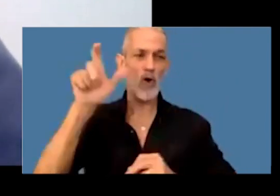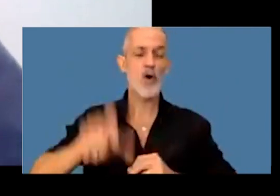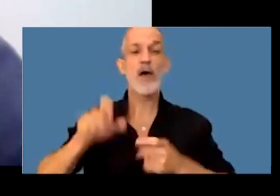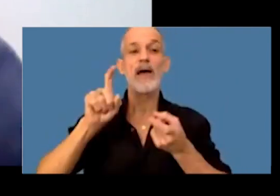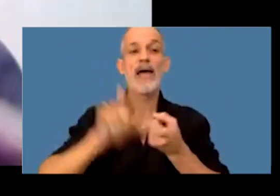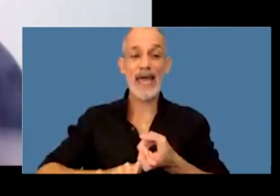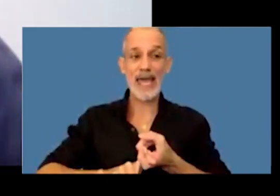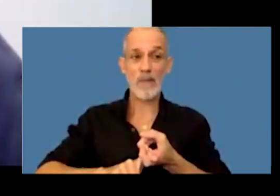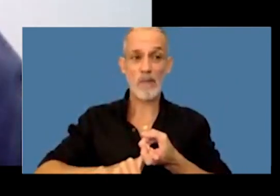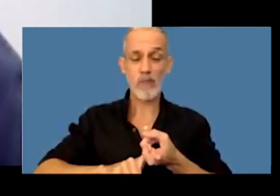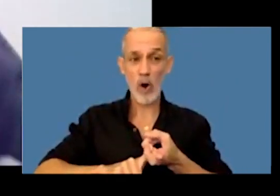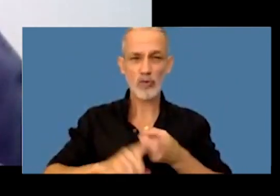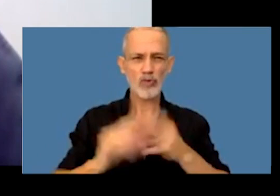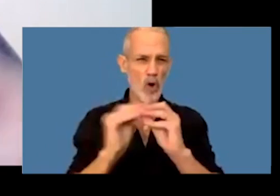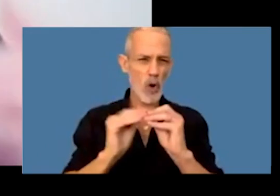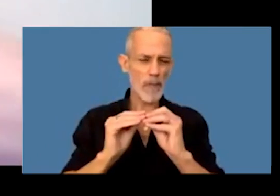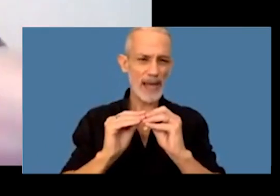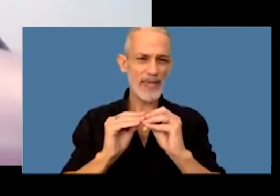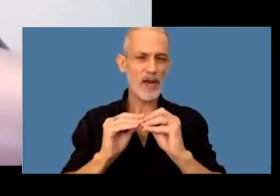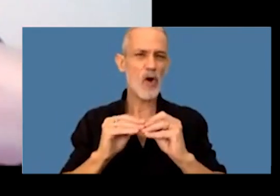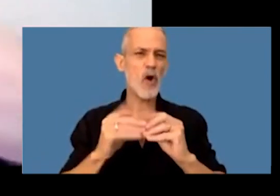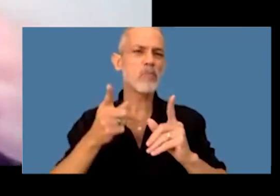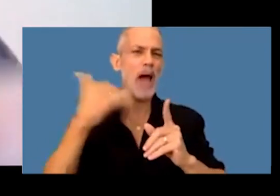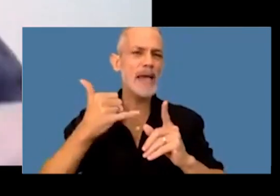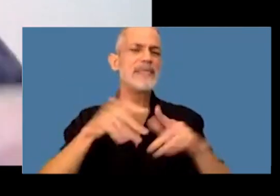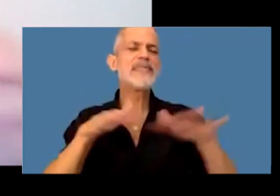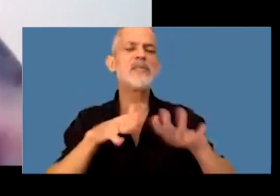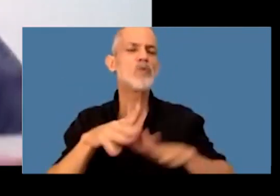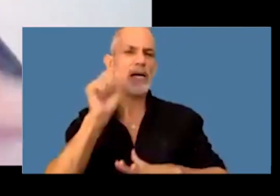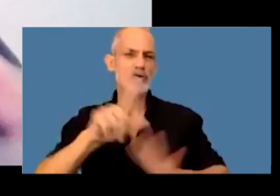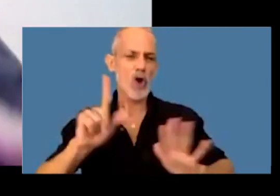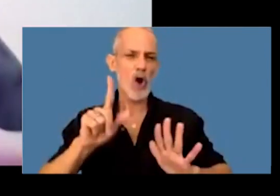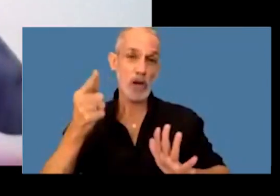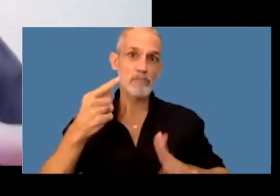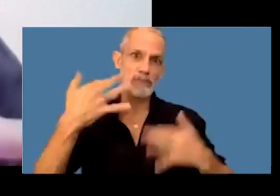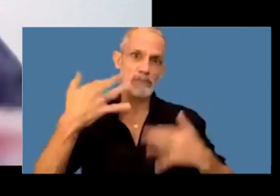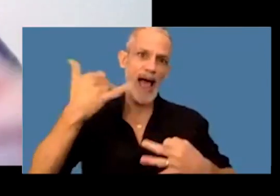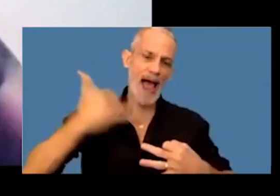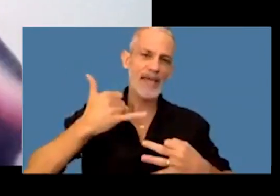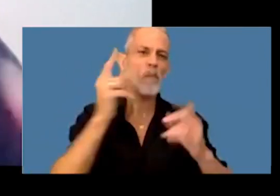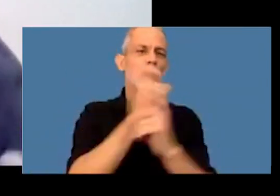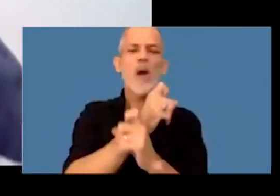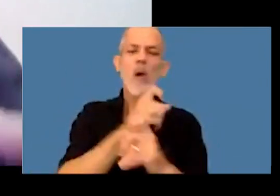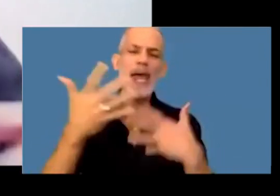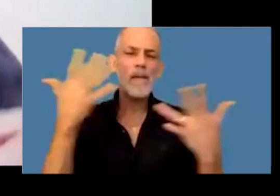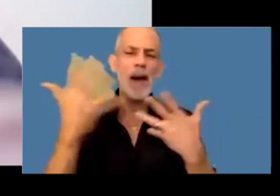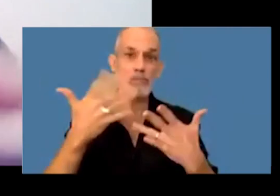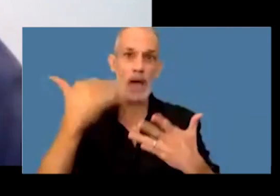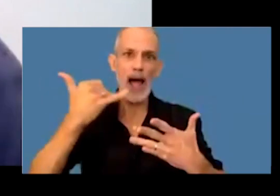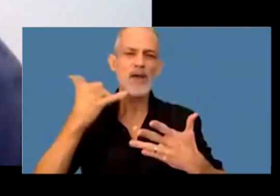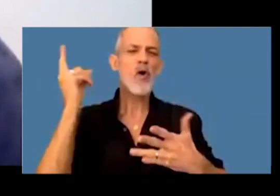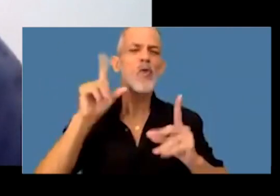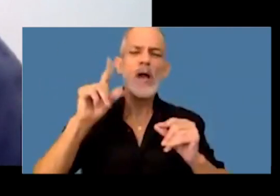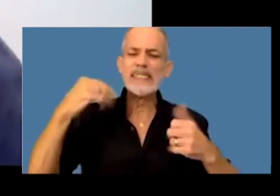tu compañero de vida tiene una situación en particular que obviamente tuvo algún problema en la cual tiene mucho dolor y no le